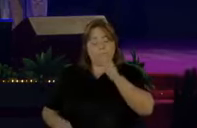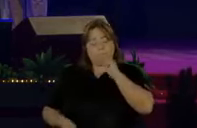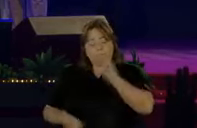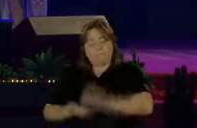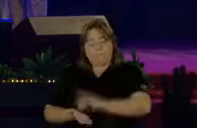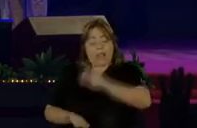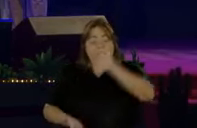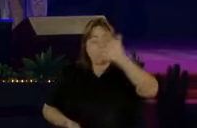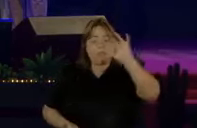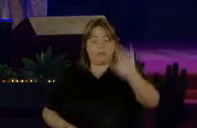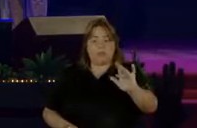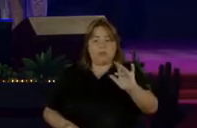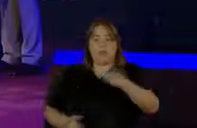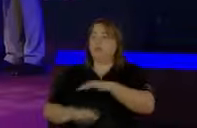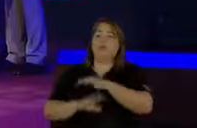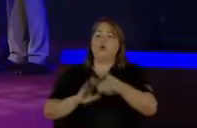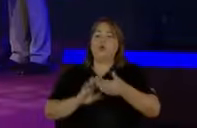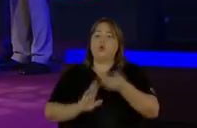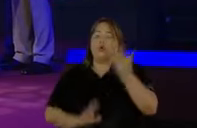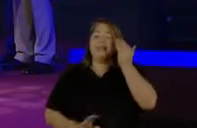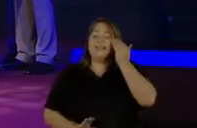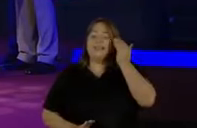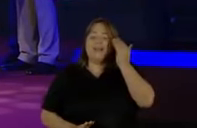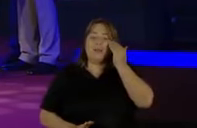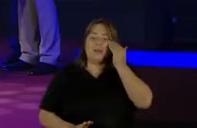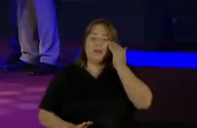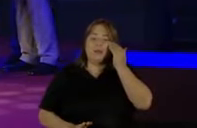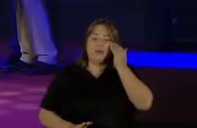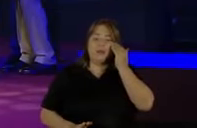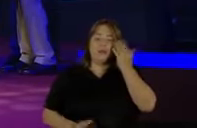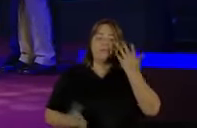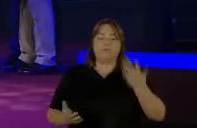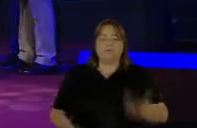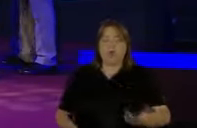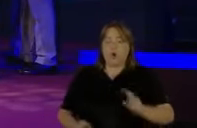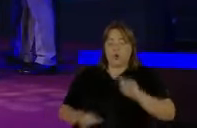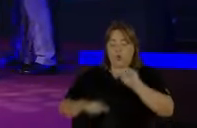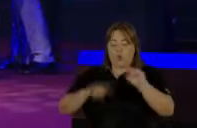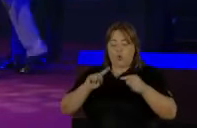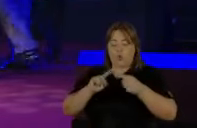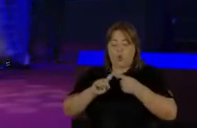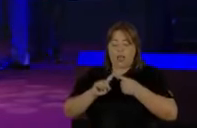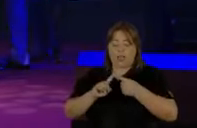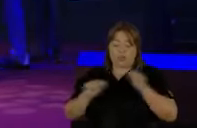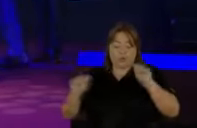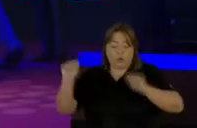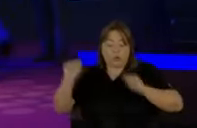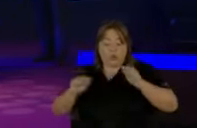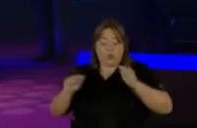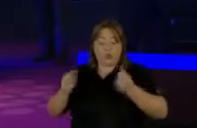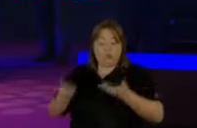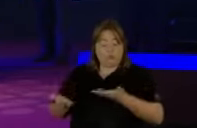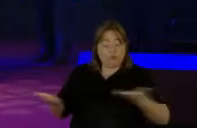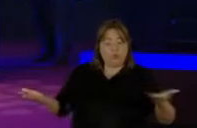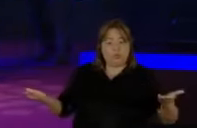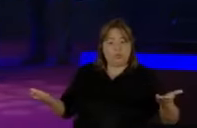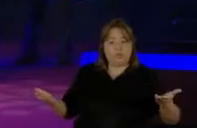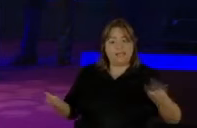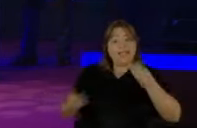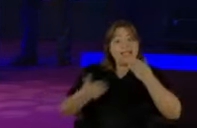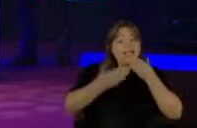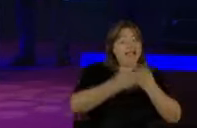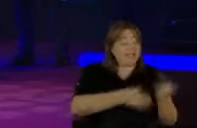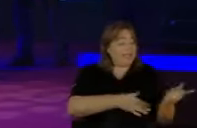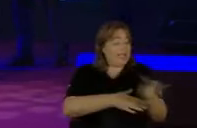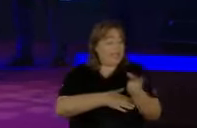todas las áreas, y que sepan que tienen a quien acudir cuando hay situaciones. Gracias por Radamés y María, porque ellos van a